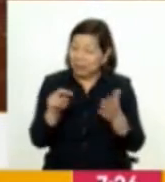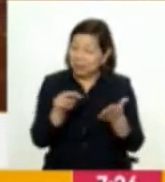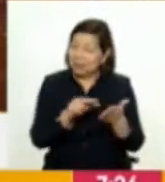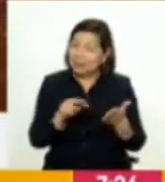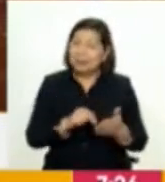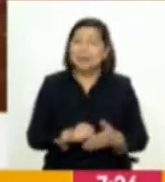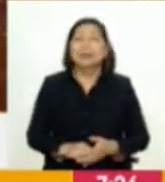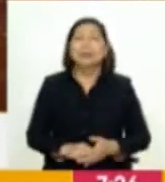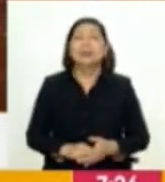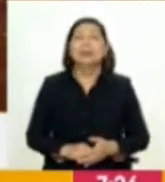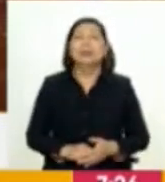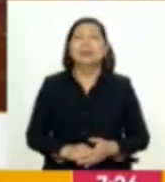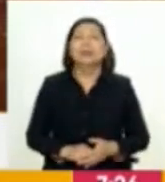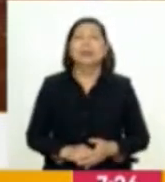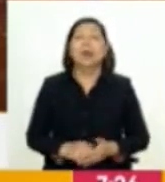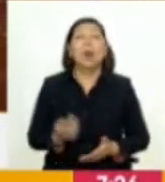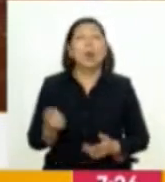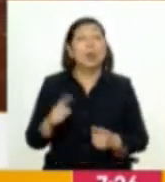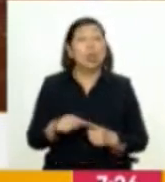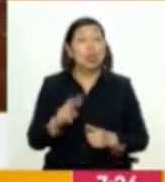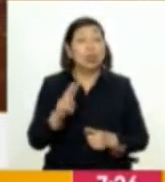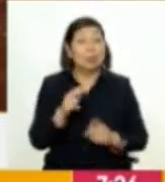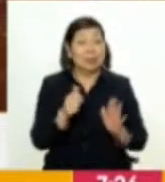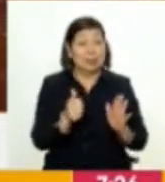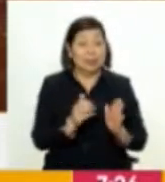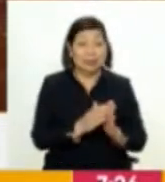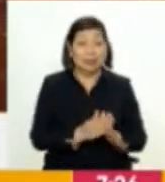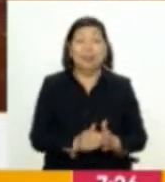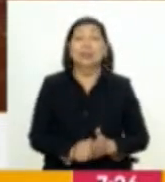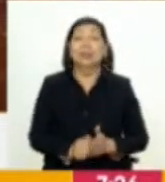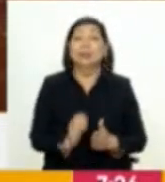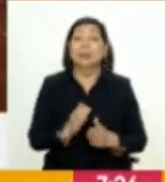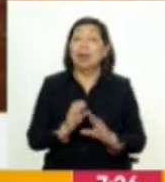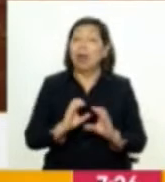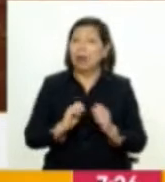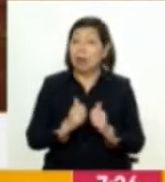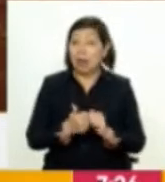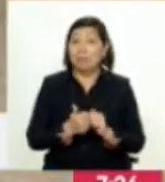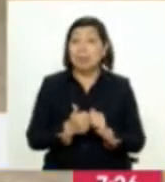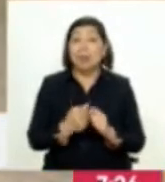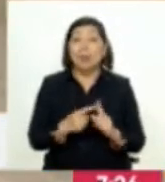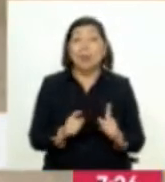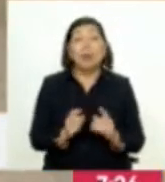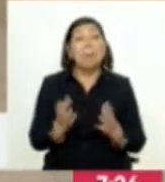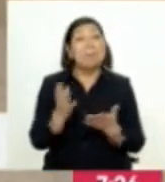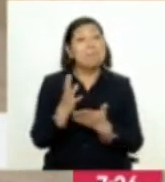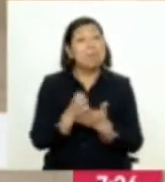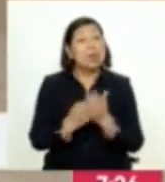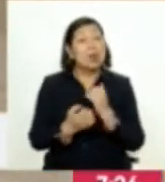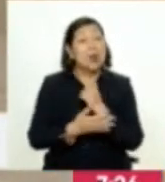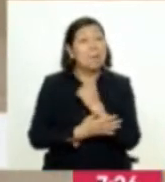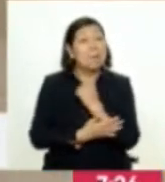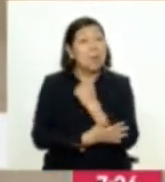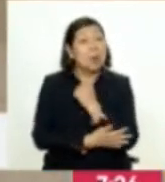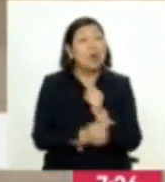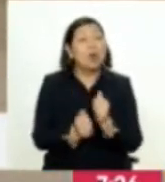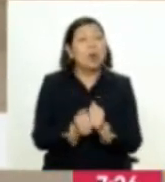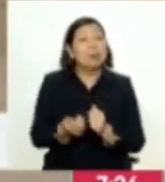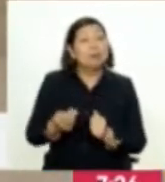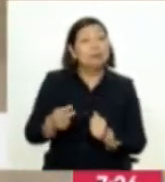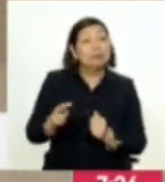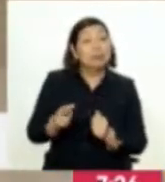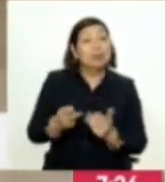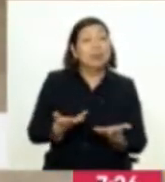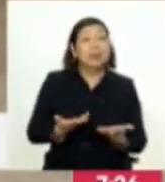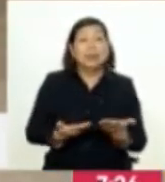digamos, para contextualizar, dice, desde el 2016 asistimos a un cambio en la tendencia a la reducción de la pobreza con el incremento